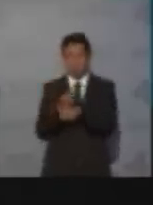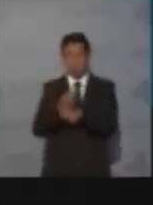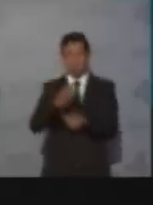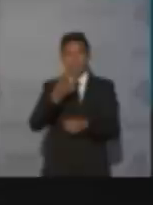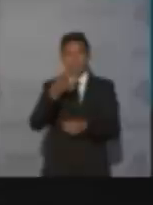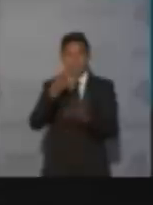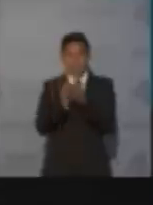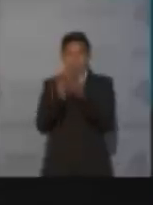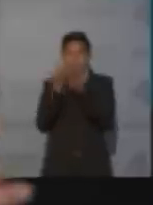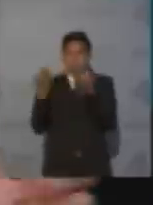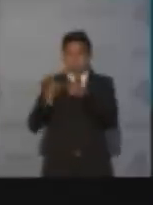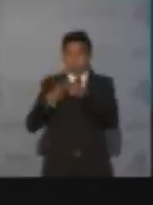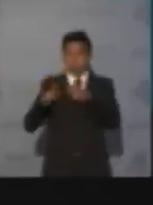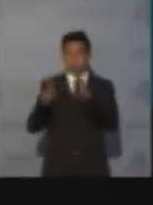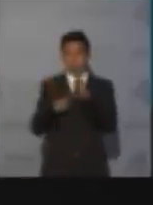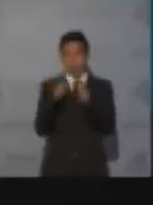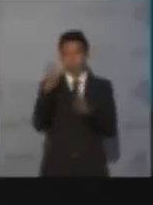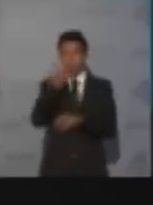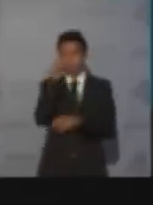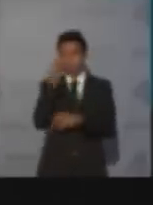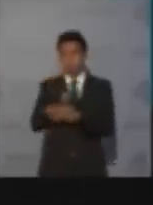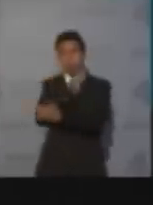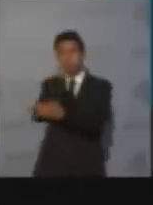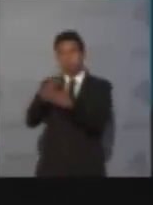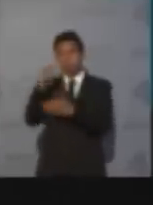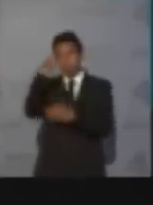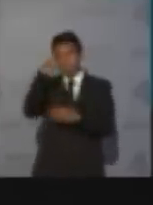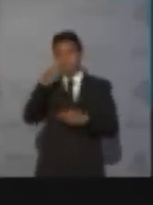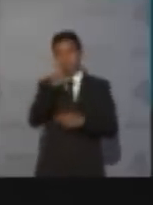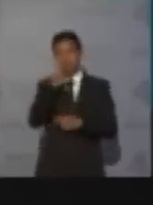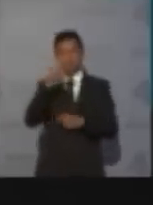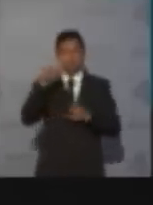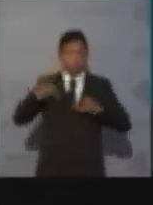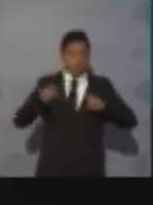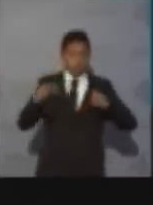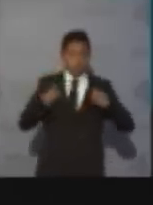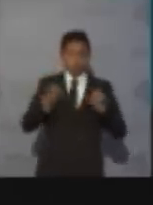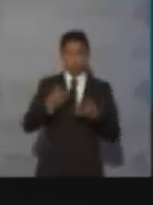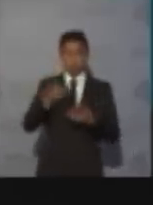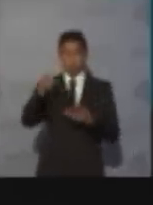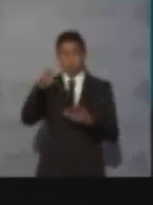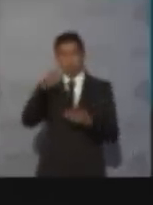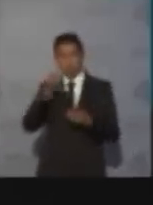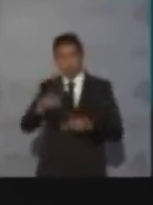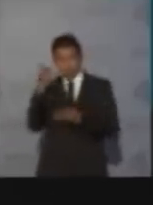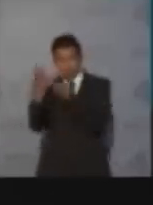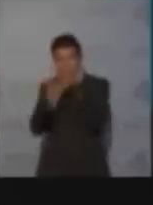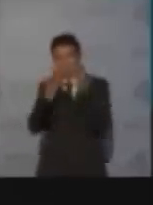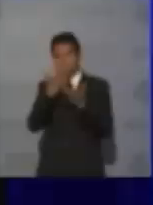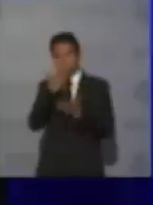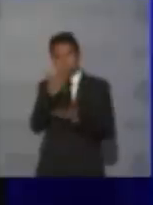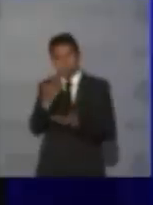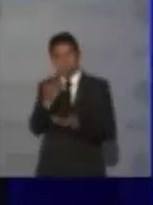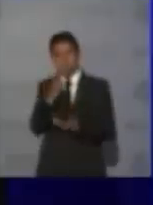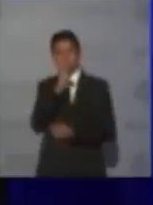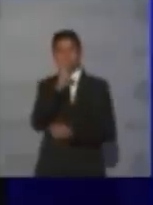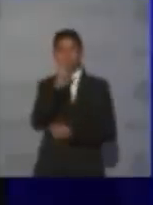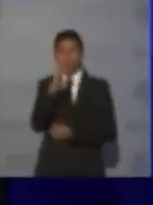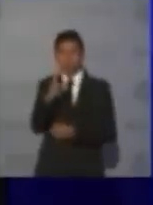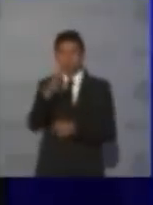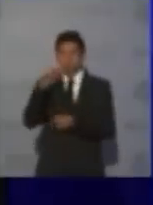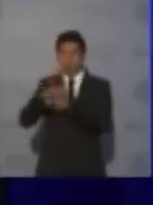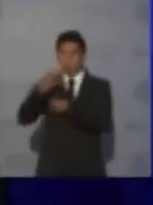dirigida. Mataron por ser médico específicamente. Más bien fue producto. Eso pudo haber pasado, mira, en